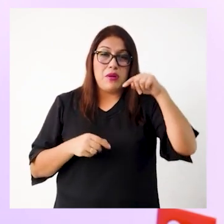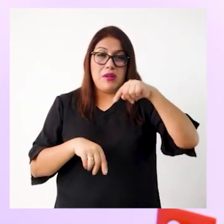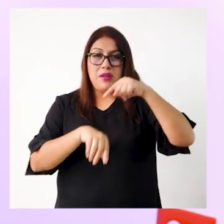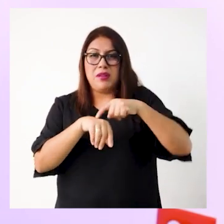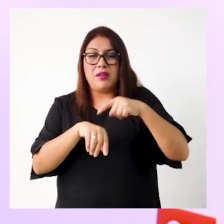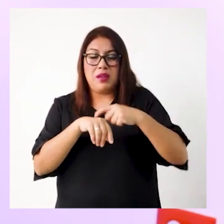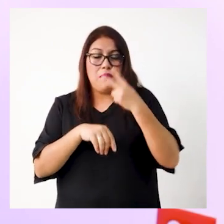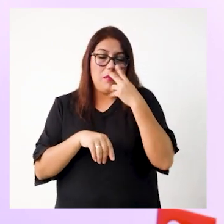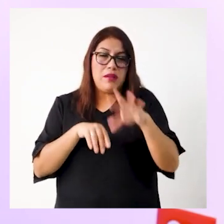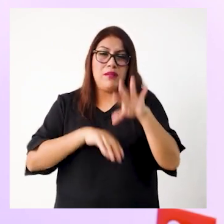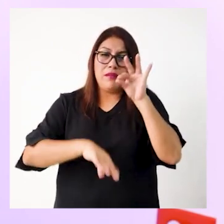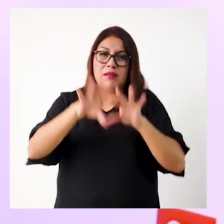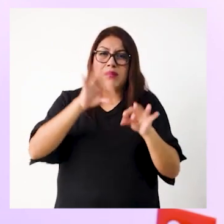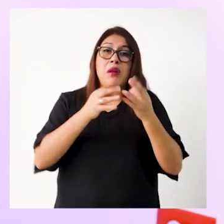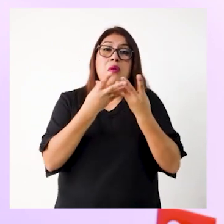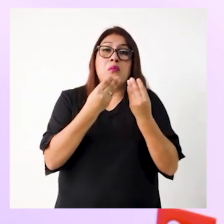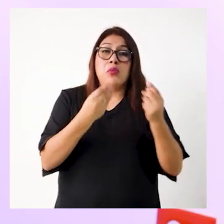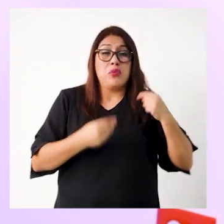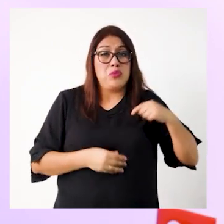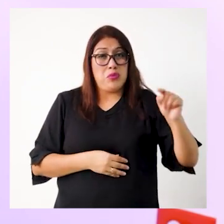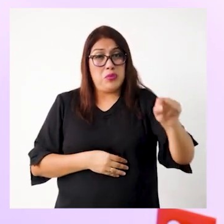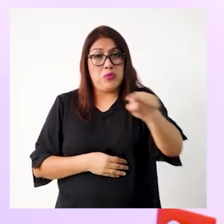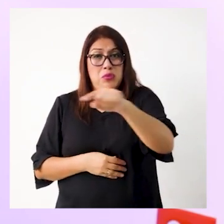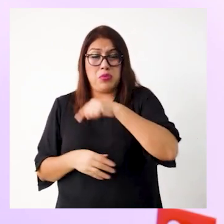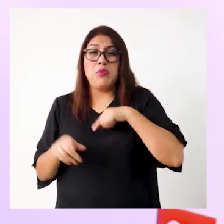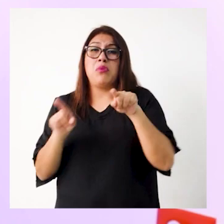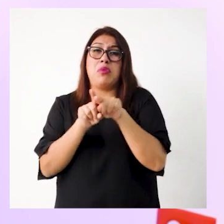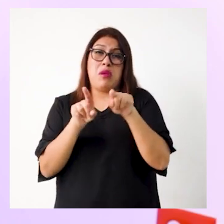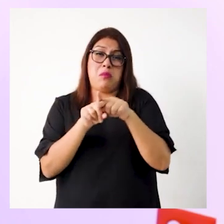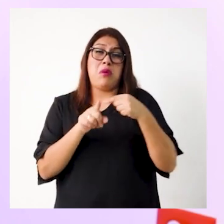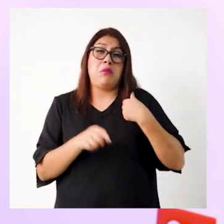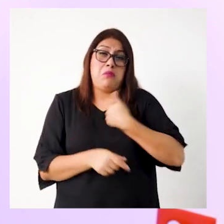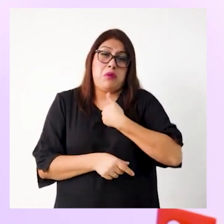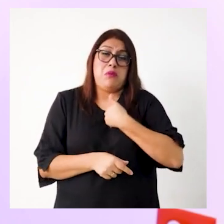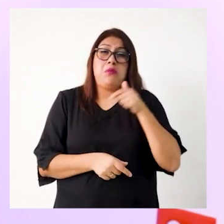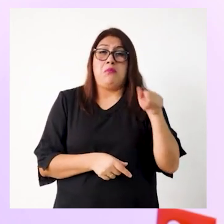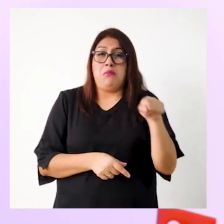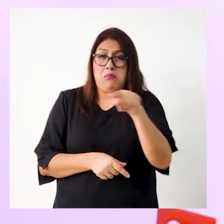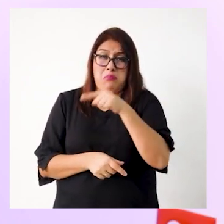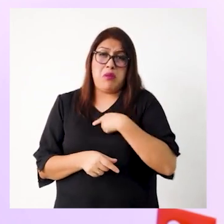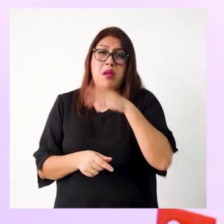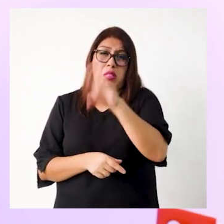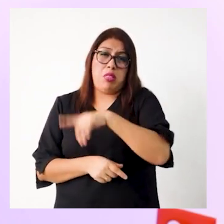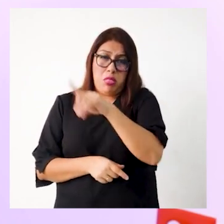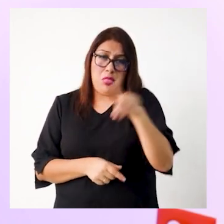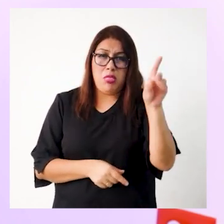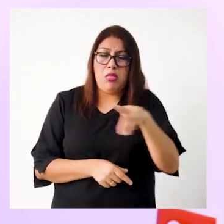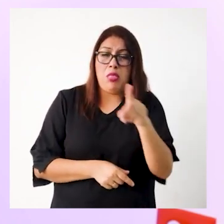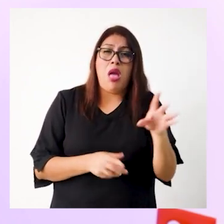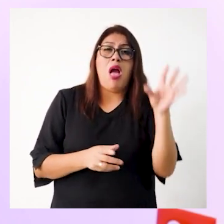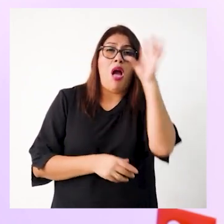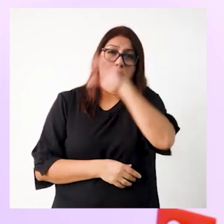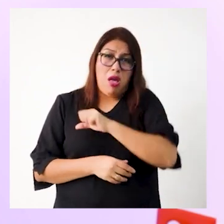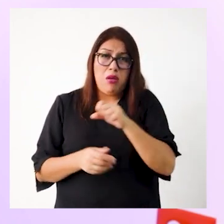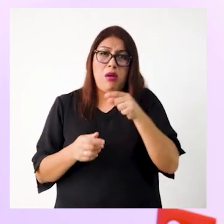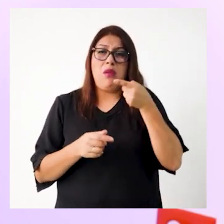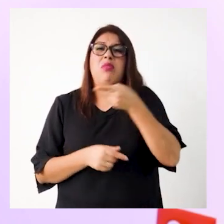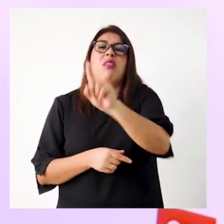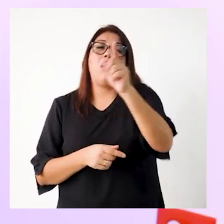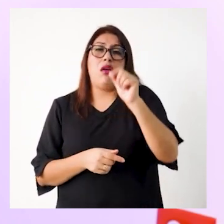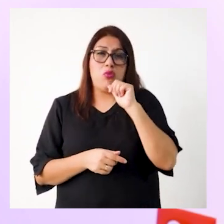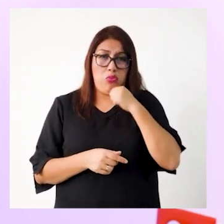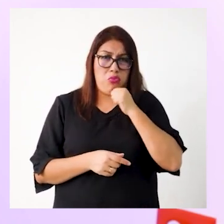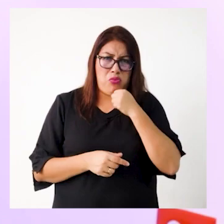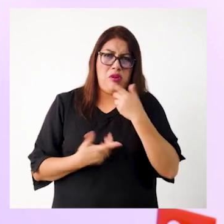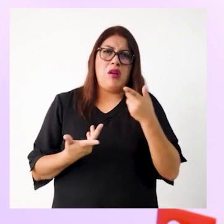descubriendo en estos tiempos que muchos de nosotros, a veces sin darnos cuenta, somos discriminadores. Algunos de una manera más activa e hiriente, otros de